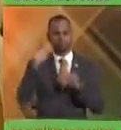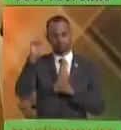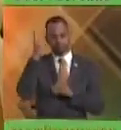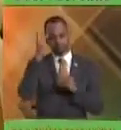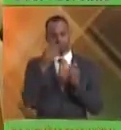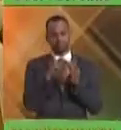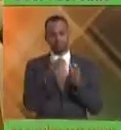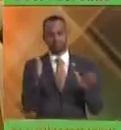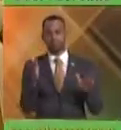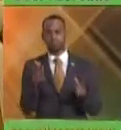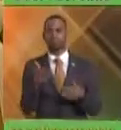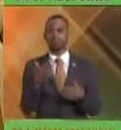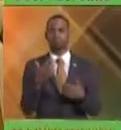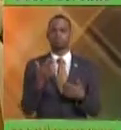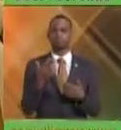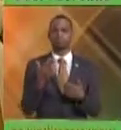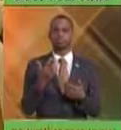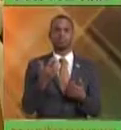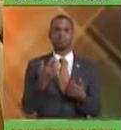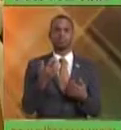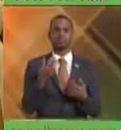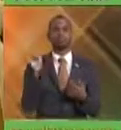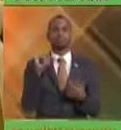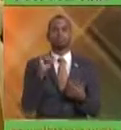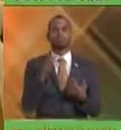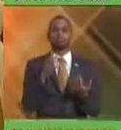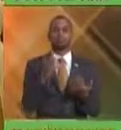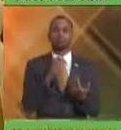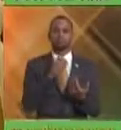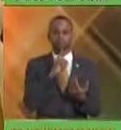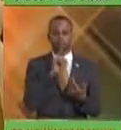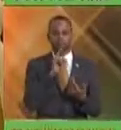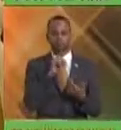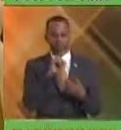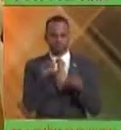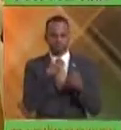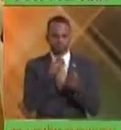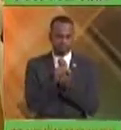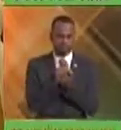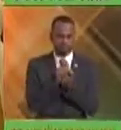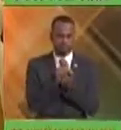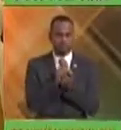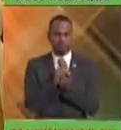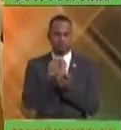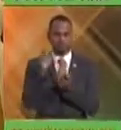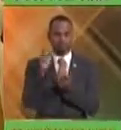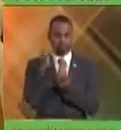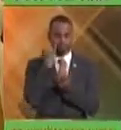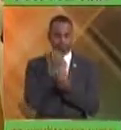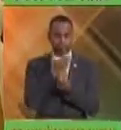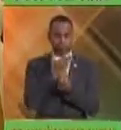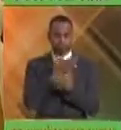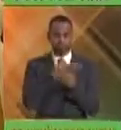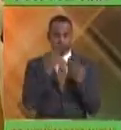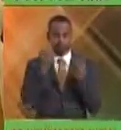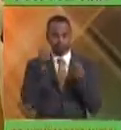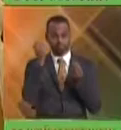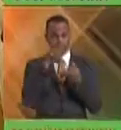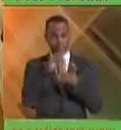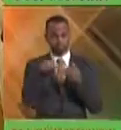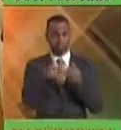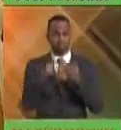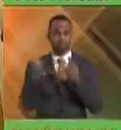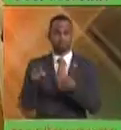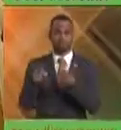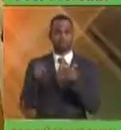es digamos imposible lograr certeza si no se tienen datos sobre la realidad de lo que